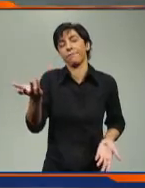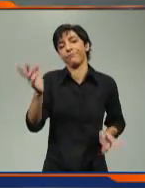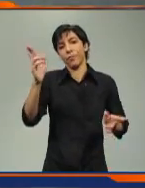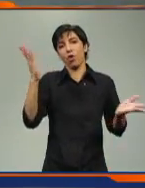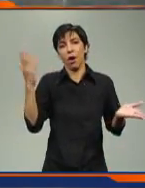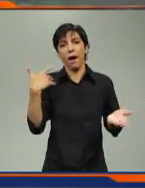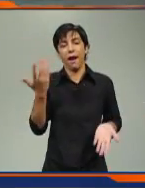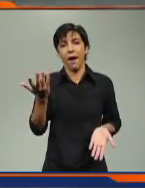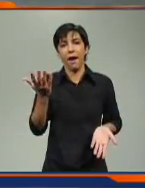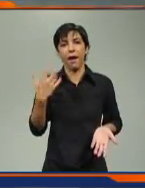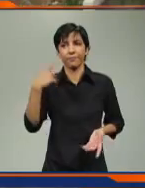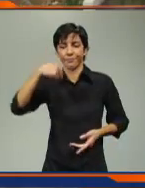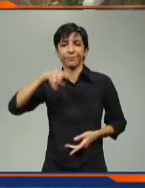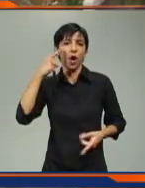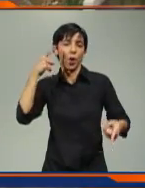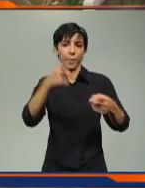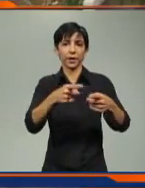Ha mejorado muchísimo la situación